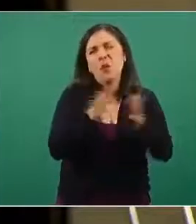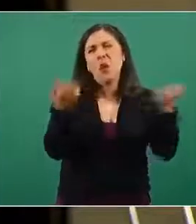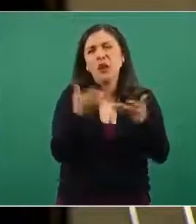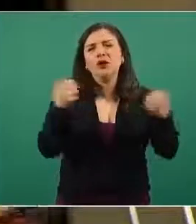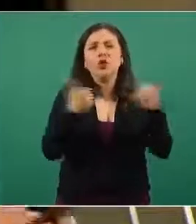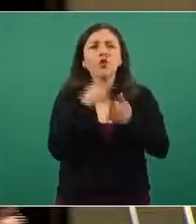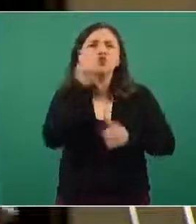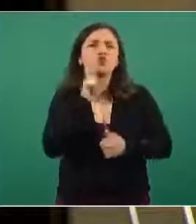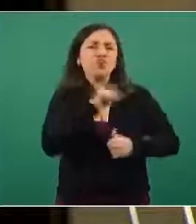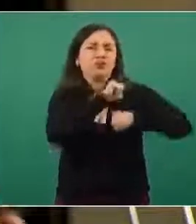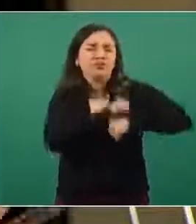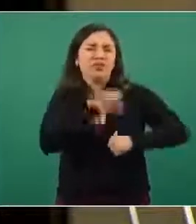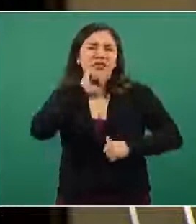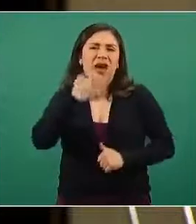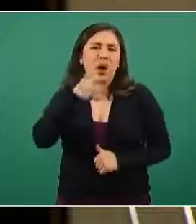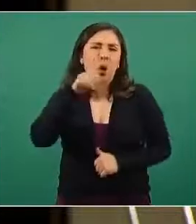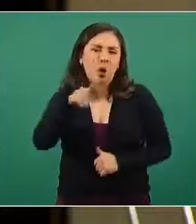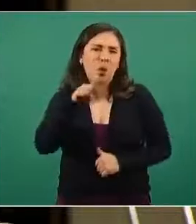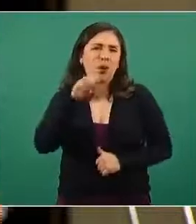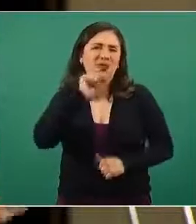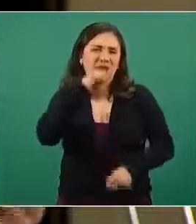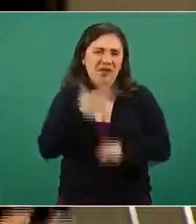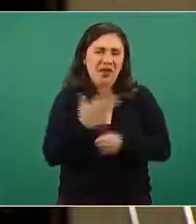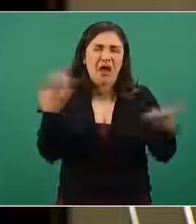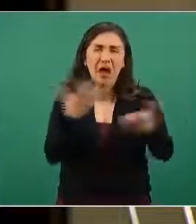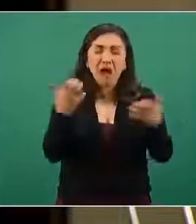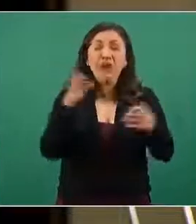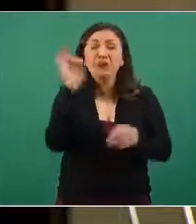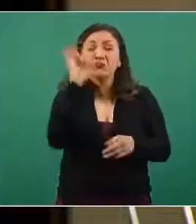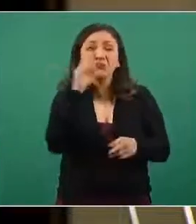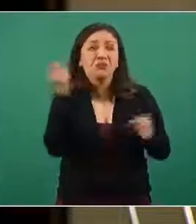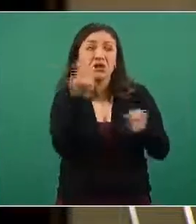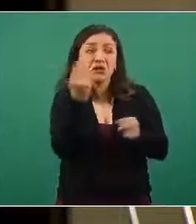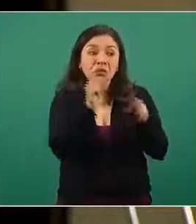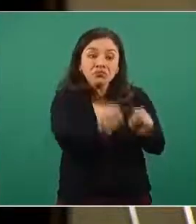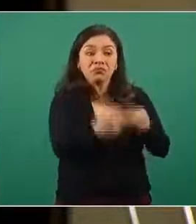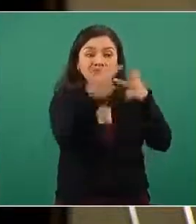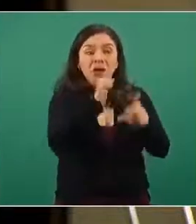Secretaría de Gobernación y sus labores a distancia a través de videollamadas lo contestan.